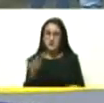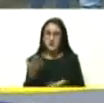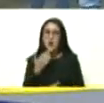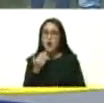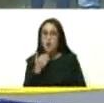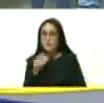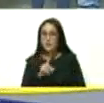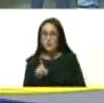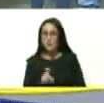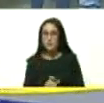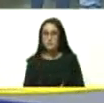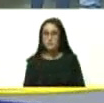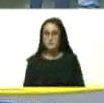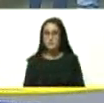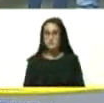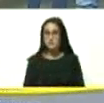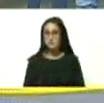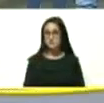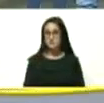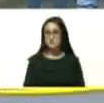pregunta?